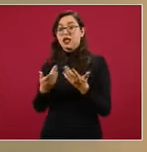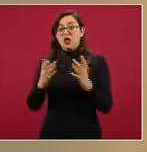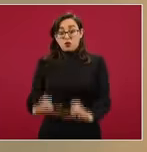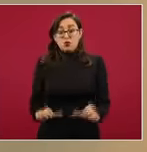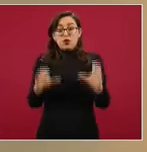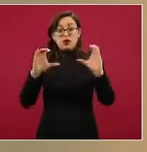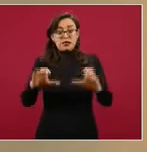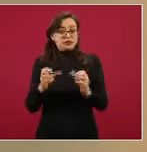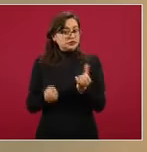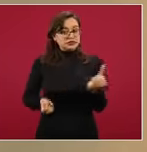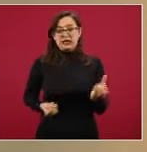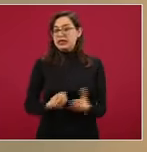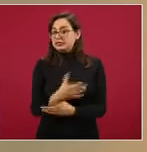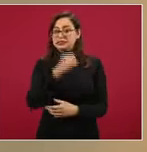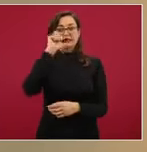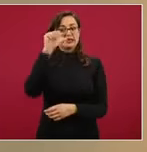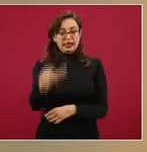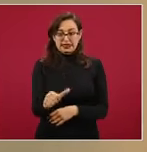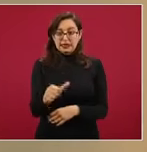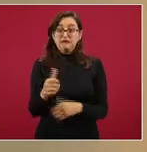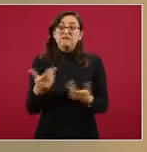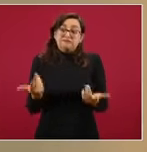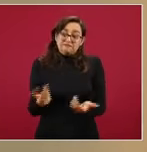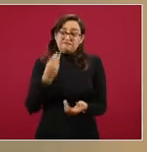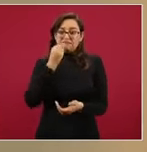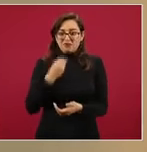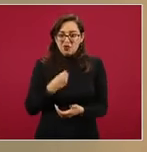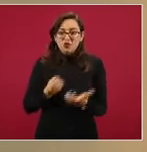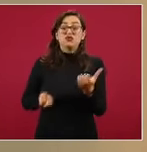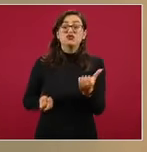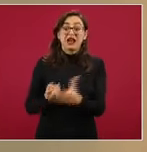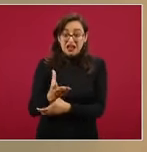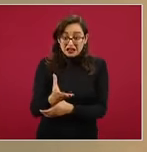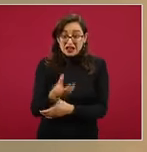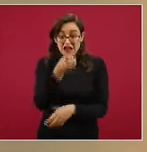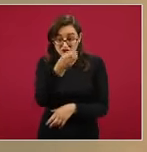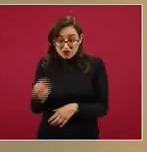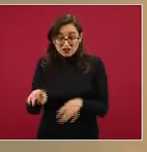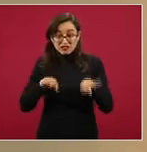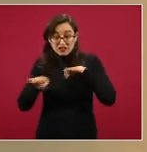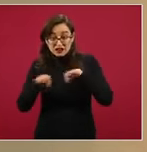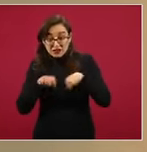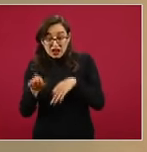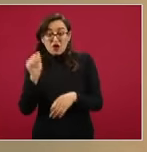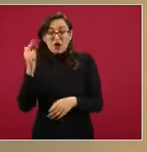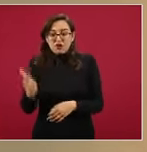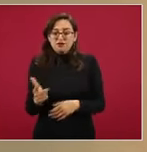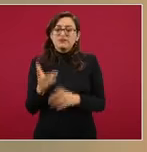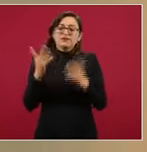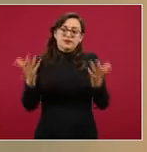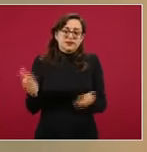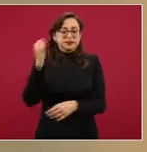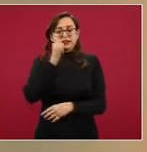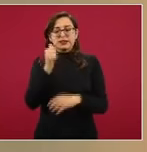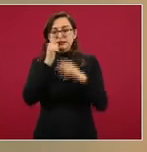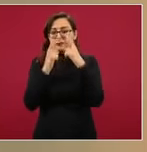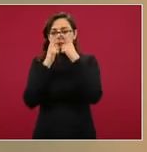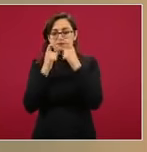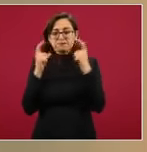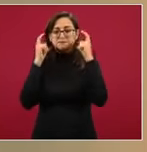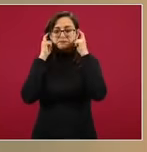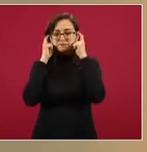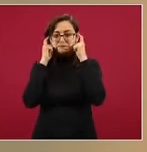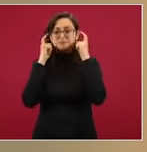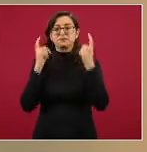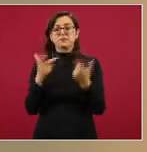no saliendo si no es necesario. Si tenemos que salir, utilizar siempre nuestro cubreboca.